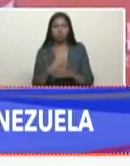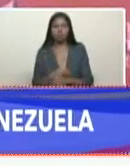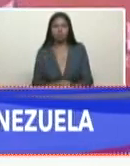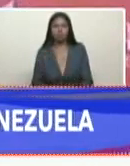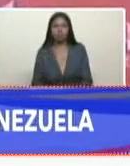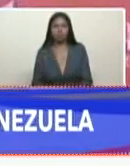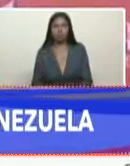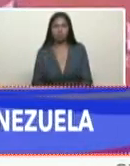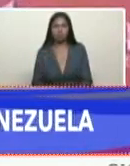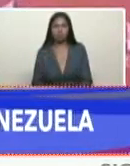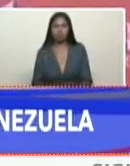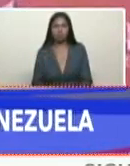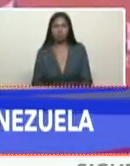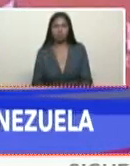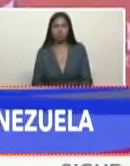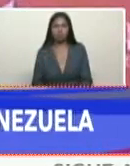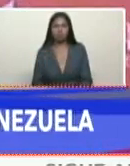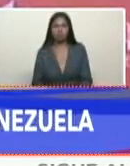primera,